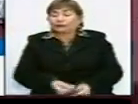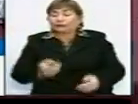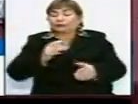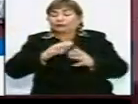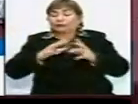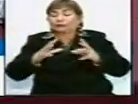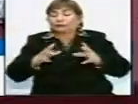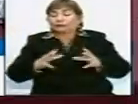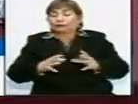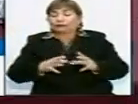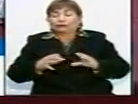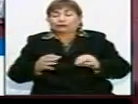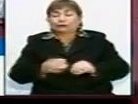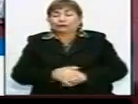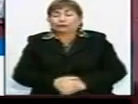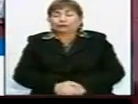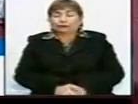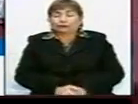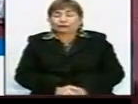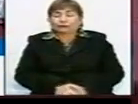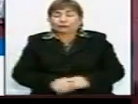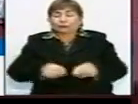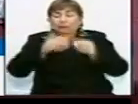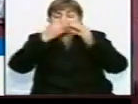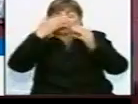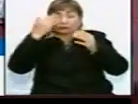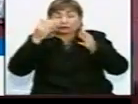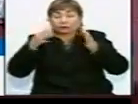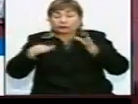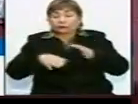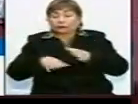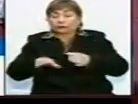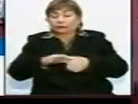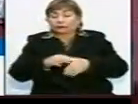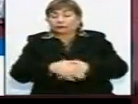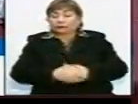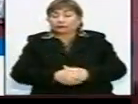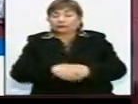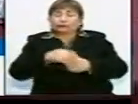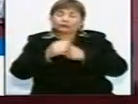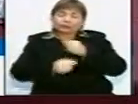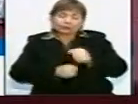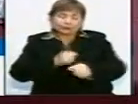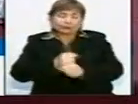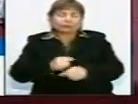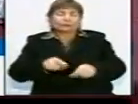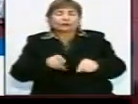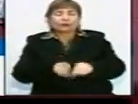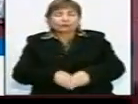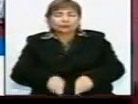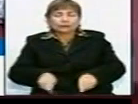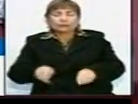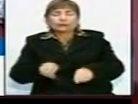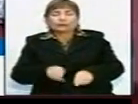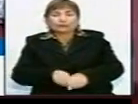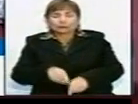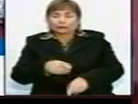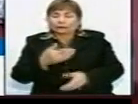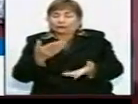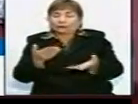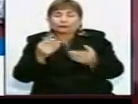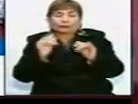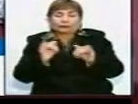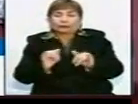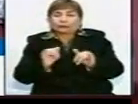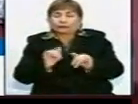se formen a áreas esté ciegas o sea cuencas ciegas en el sentido de que todos los años lo mismo y lo mismo y lo mismo y no solamente queda ahí